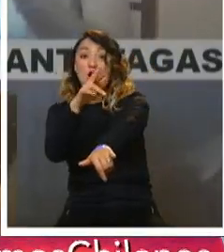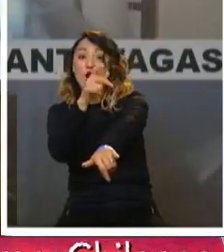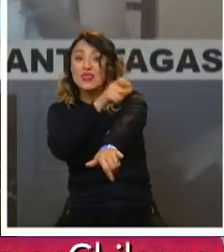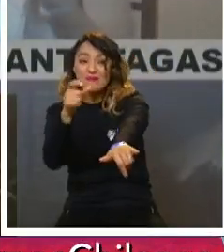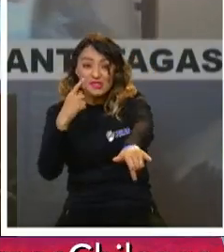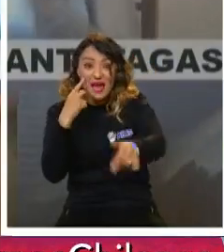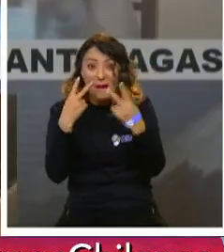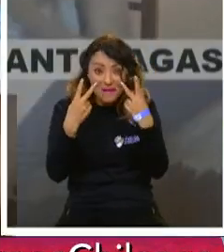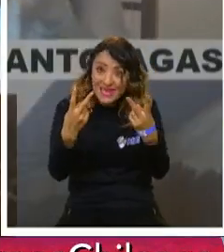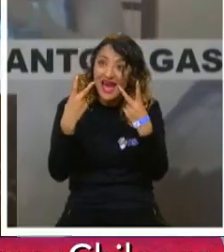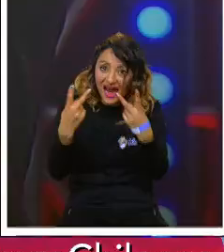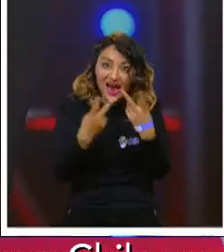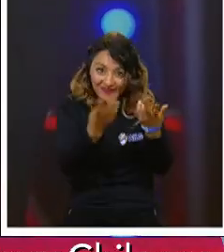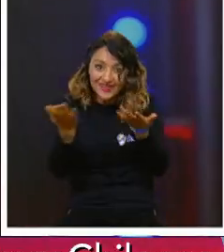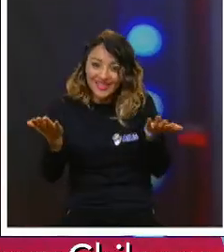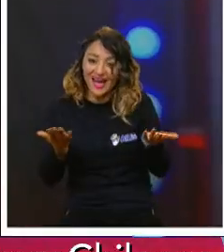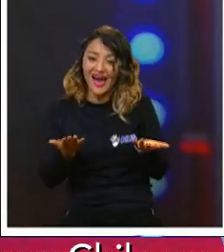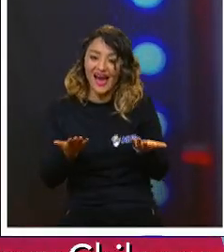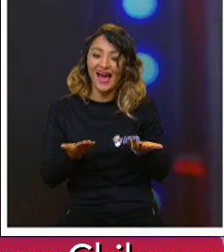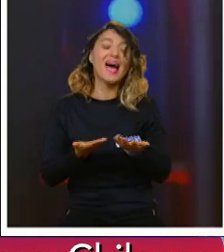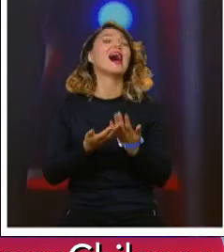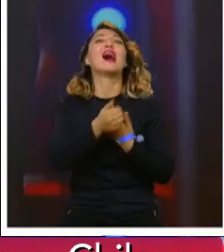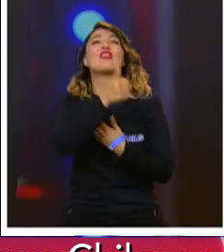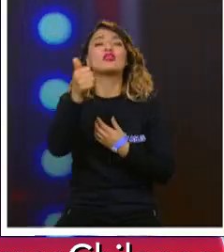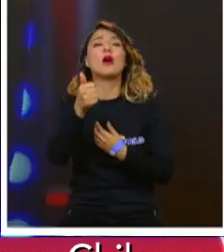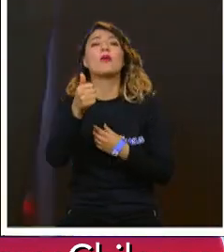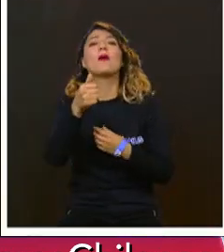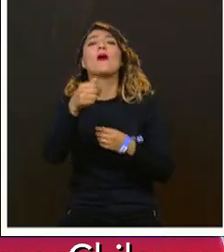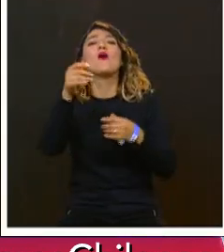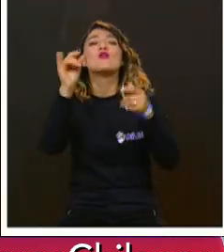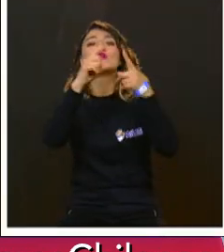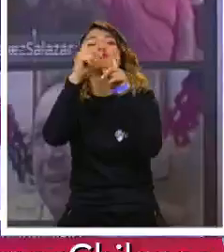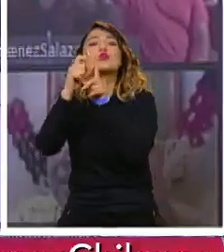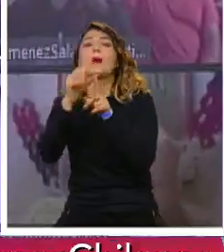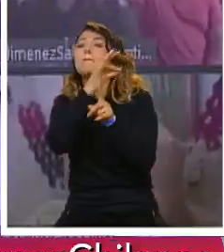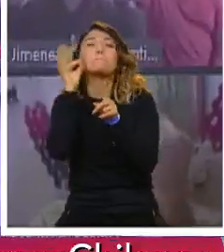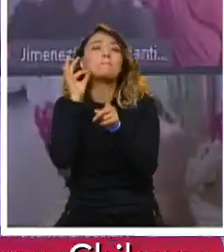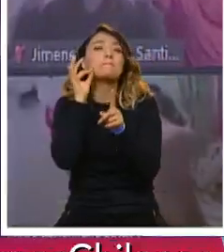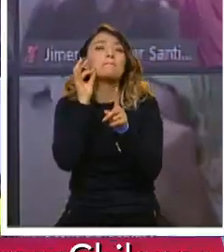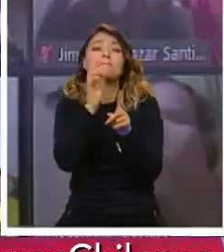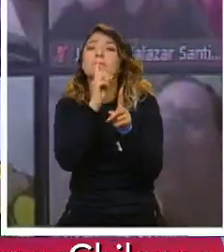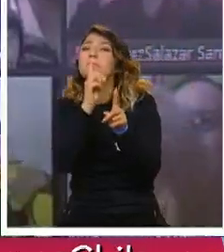del sur, Esteban. Están todos silenciados.